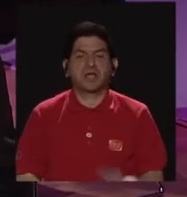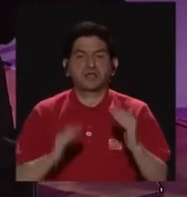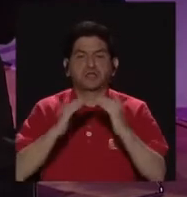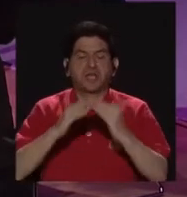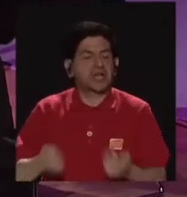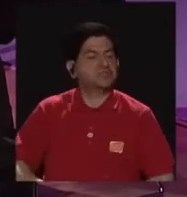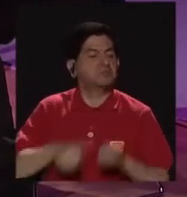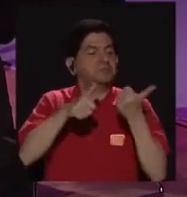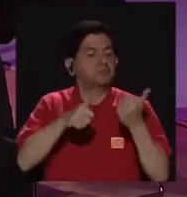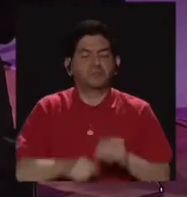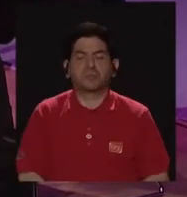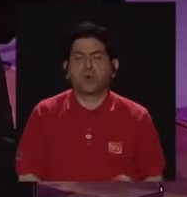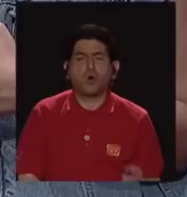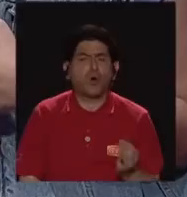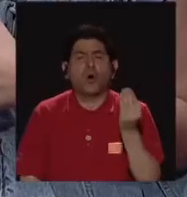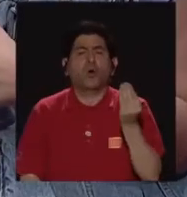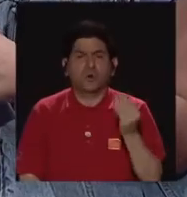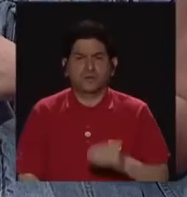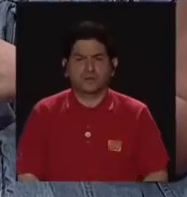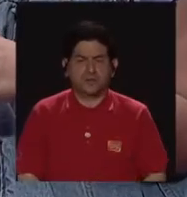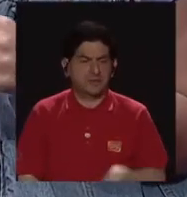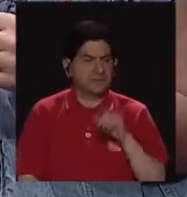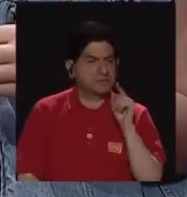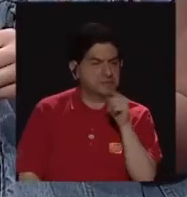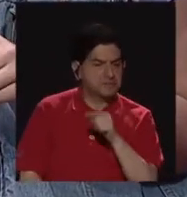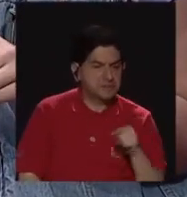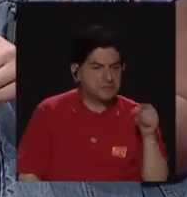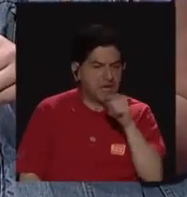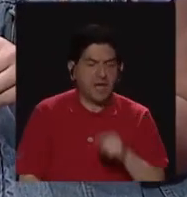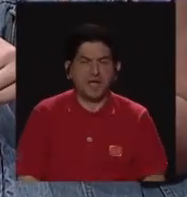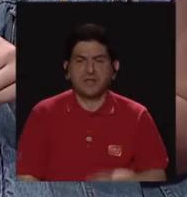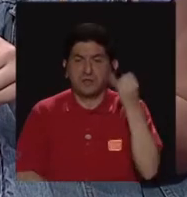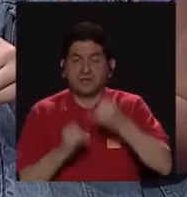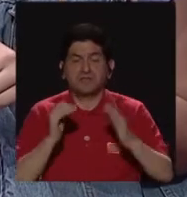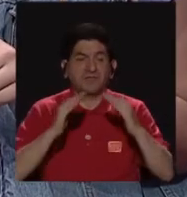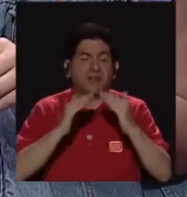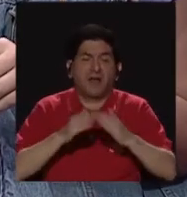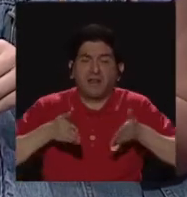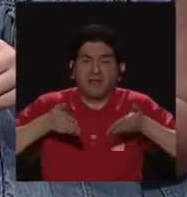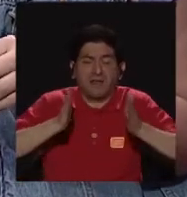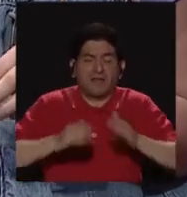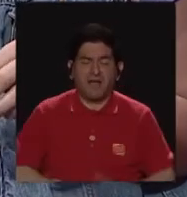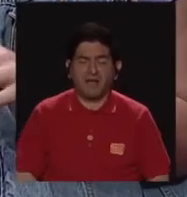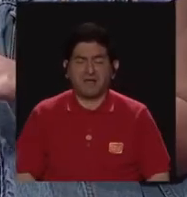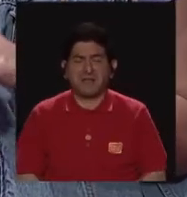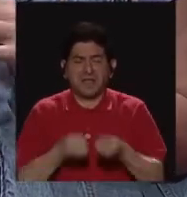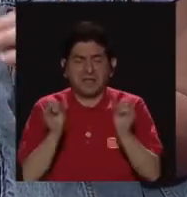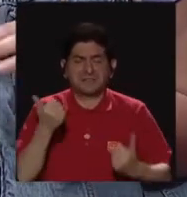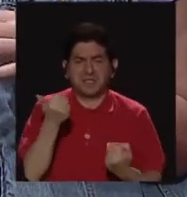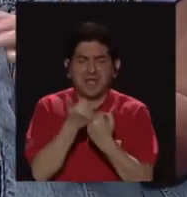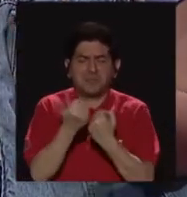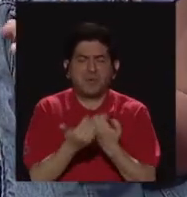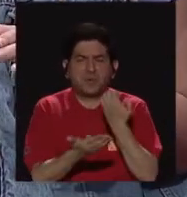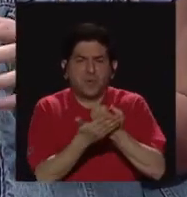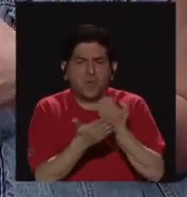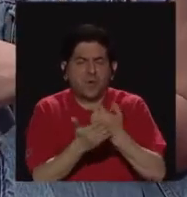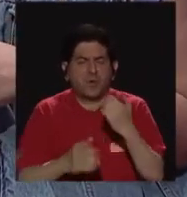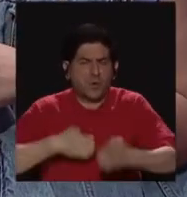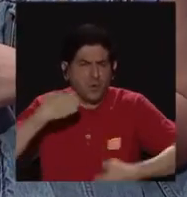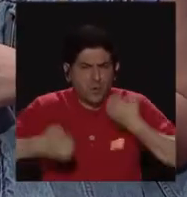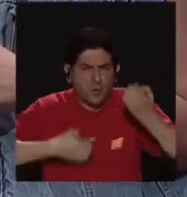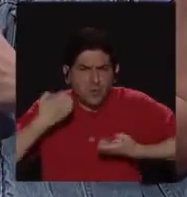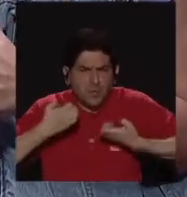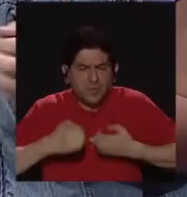casas a cortas edades que que no que terminan en la calle sin ningún tipo de apoyo económico emocional etcétera